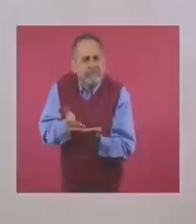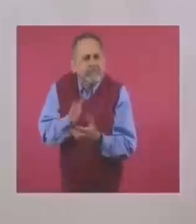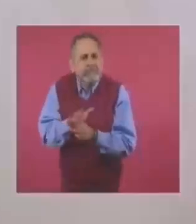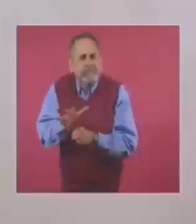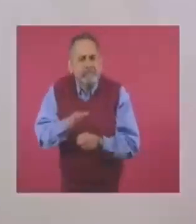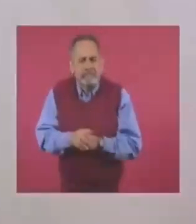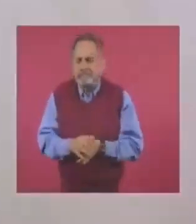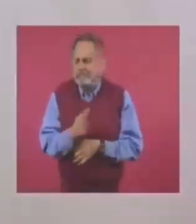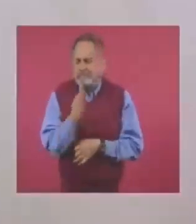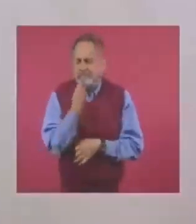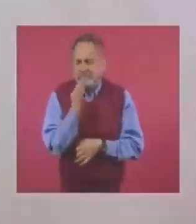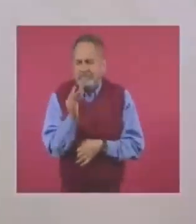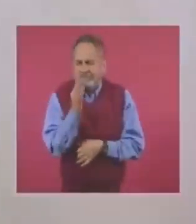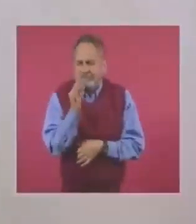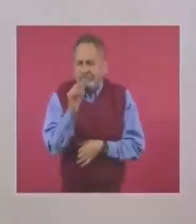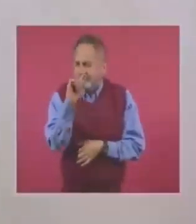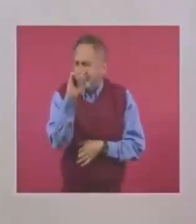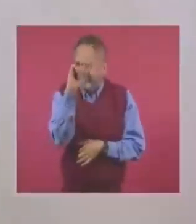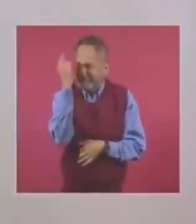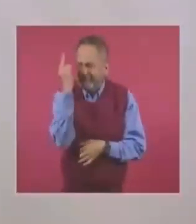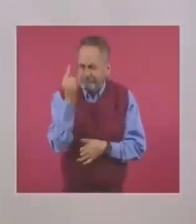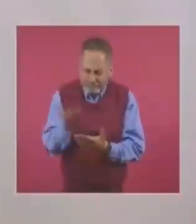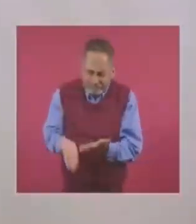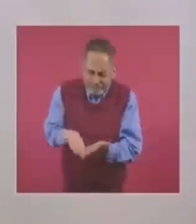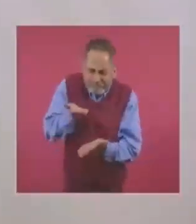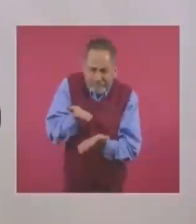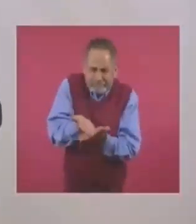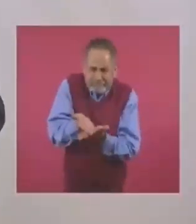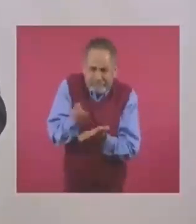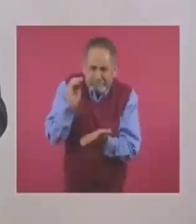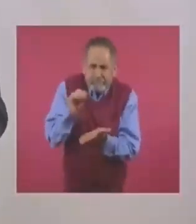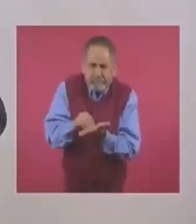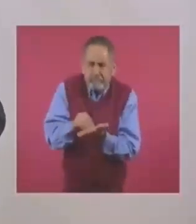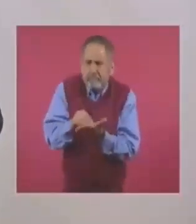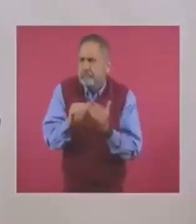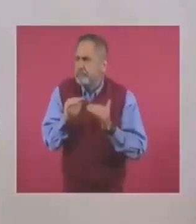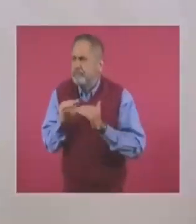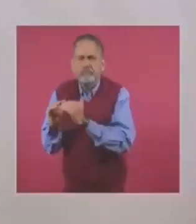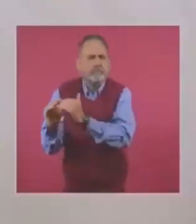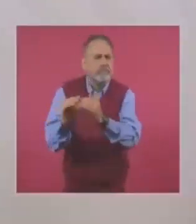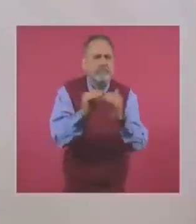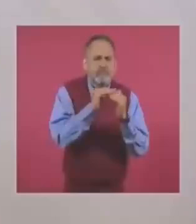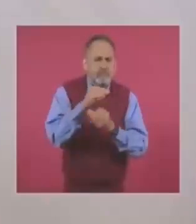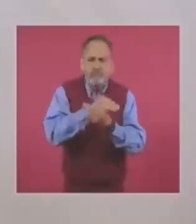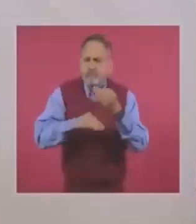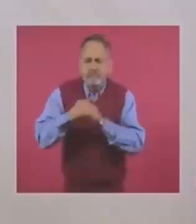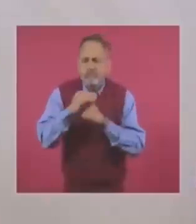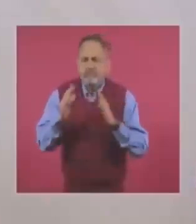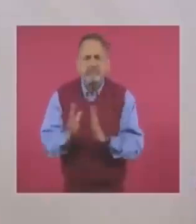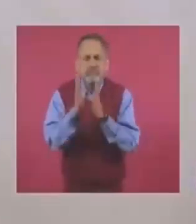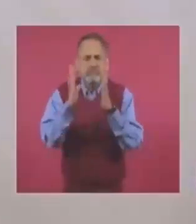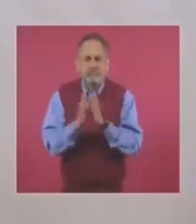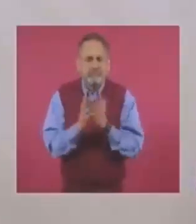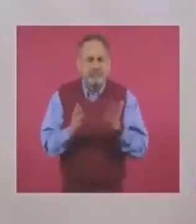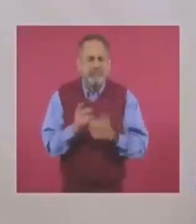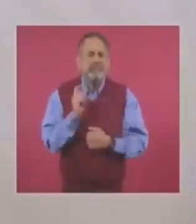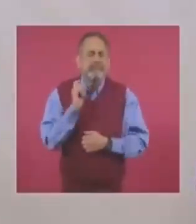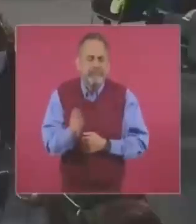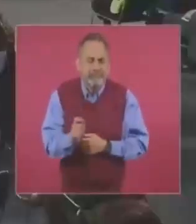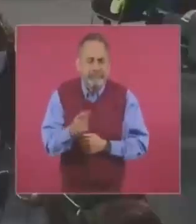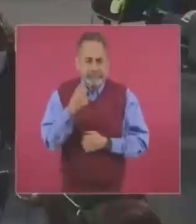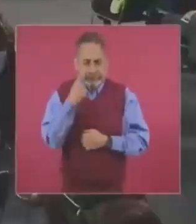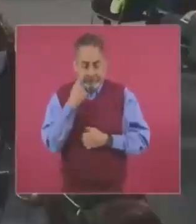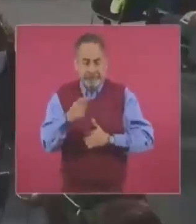DEA, que recordar también el nexo directo con el Departamento de Estado estadounidense. La DEA, las agencias pues no